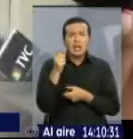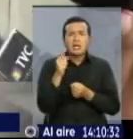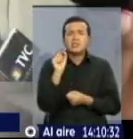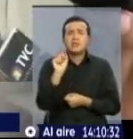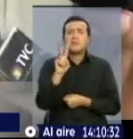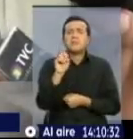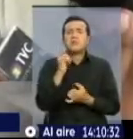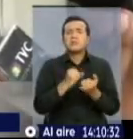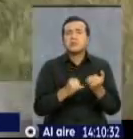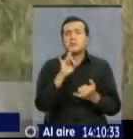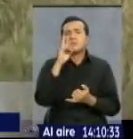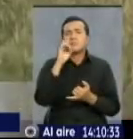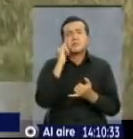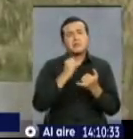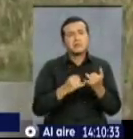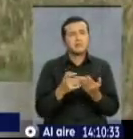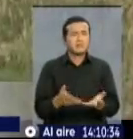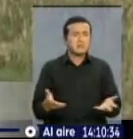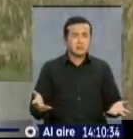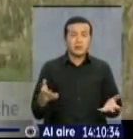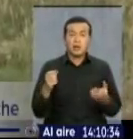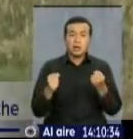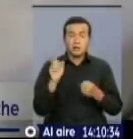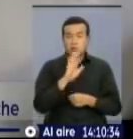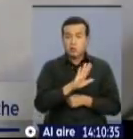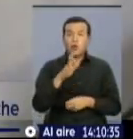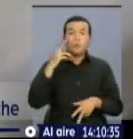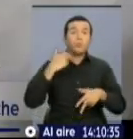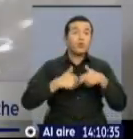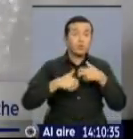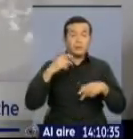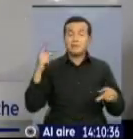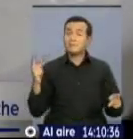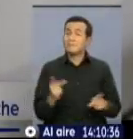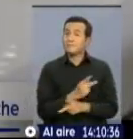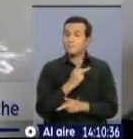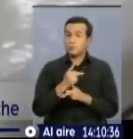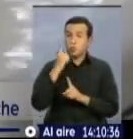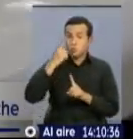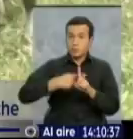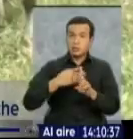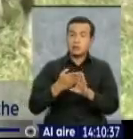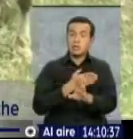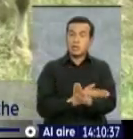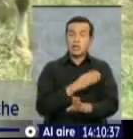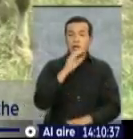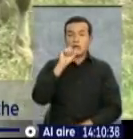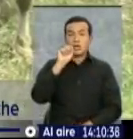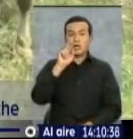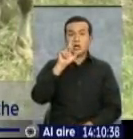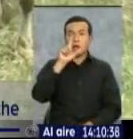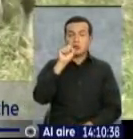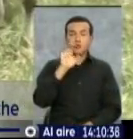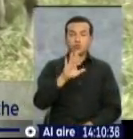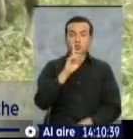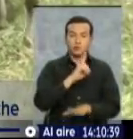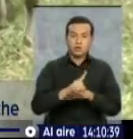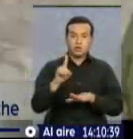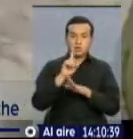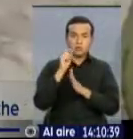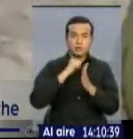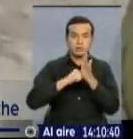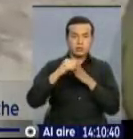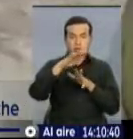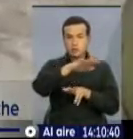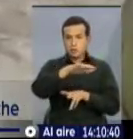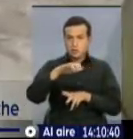20 centavos, 18 centavos. Según los ganaderos, el problema se agudizó hace un mes. Carlos Romo, director del Ministerio de Agricultura